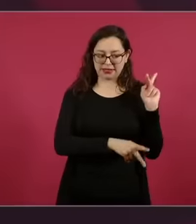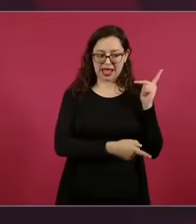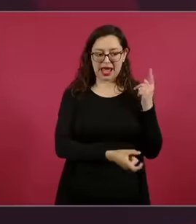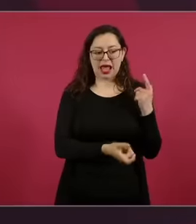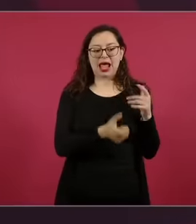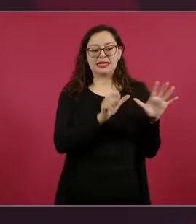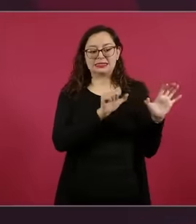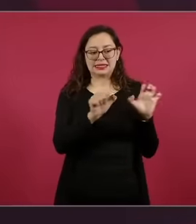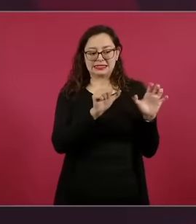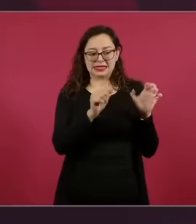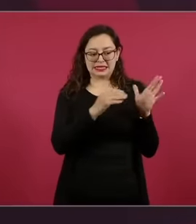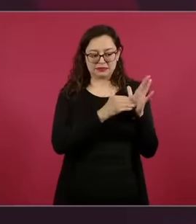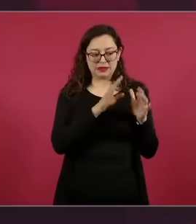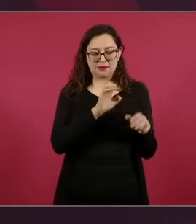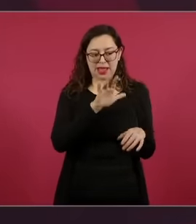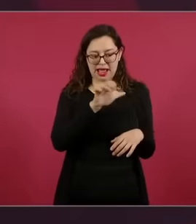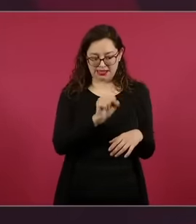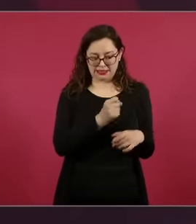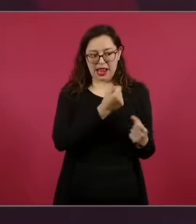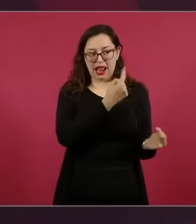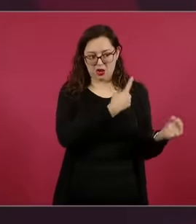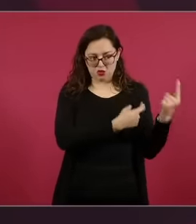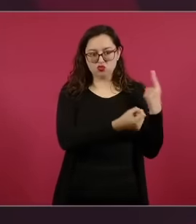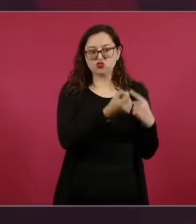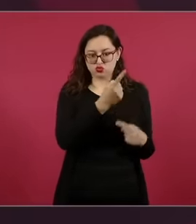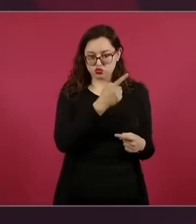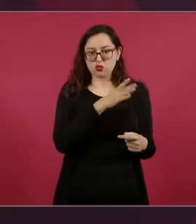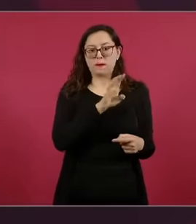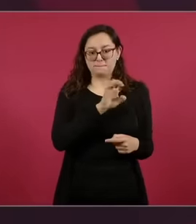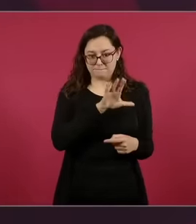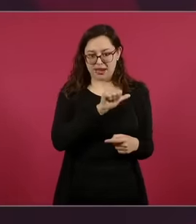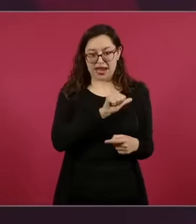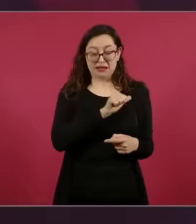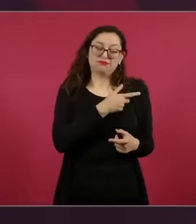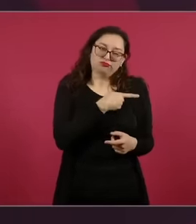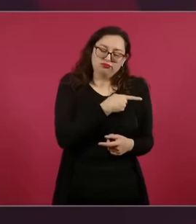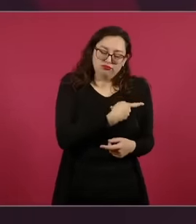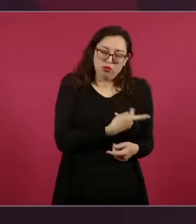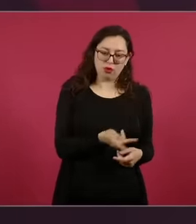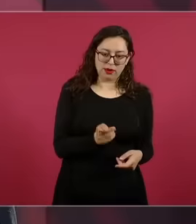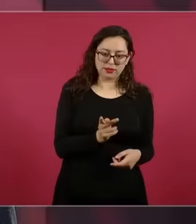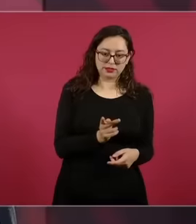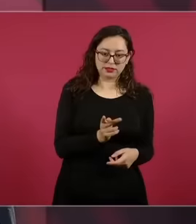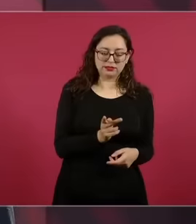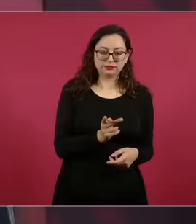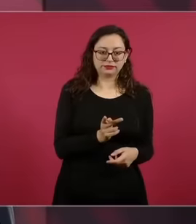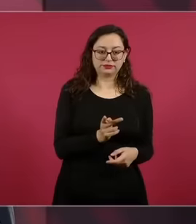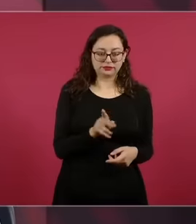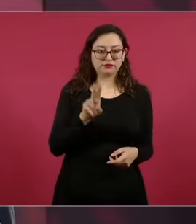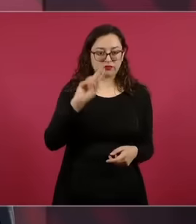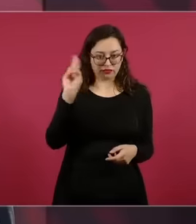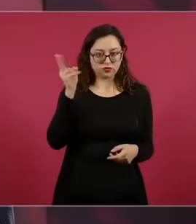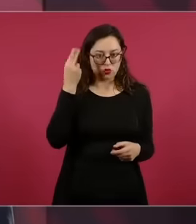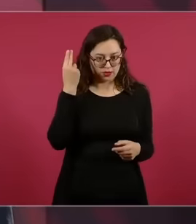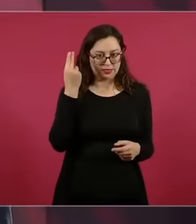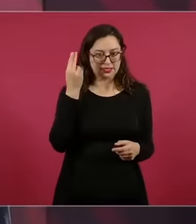otorgando 600 mil becas a estudiantes de familias pobres de nivel